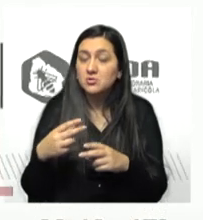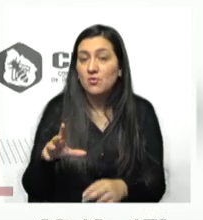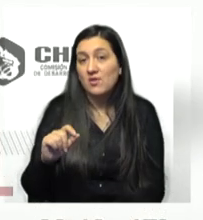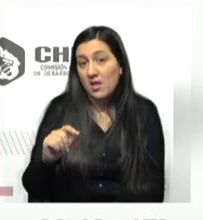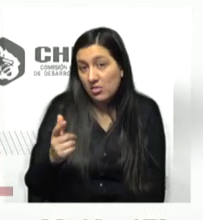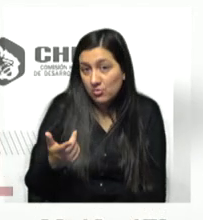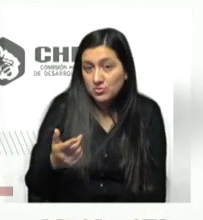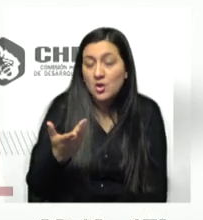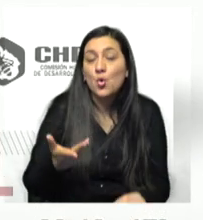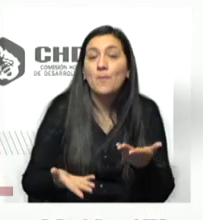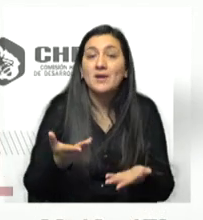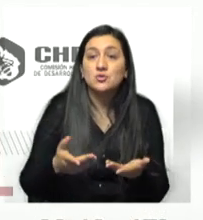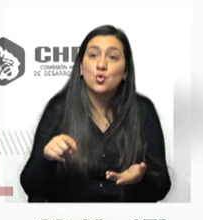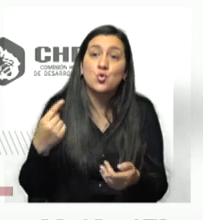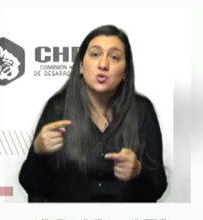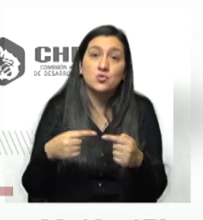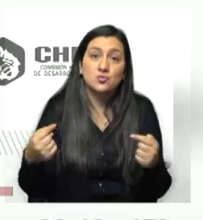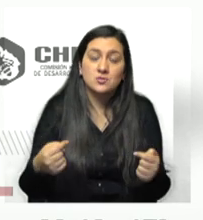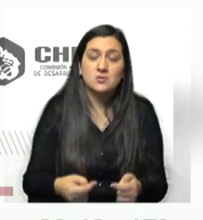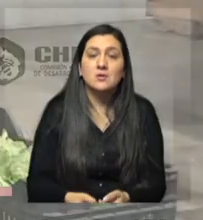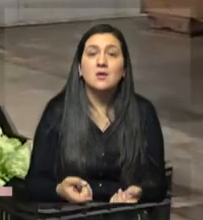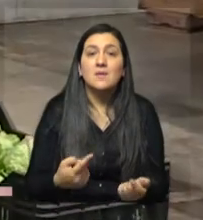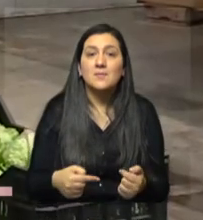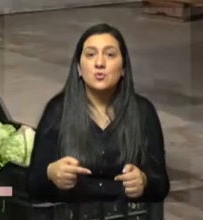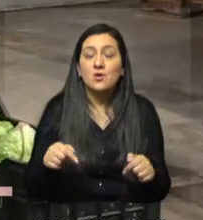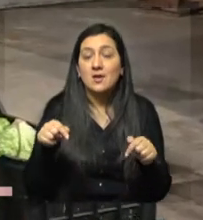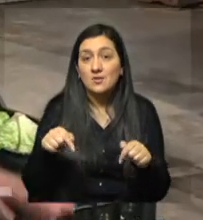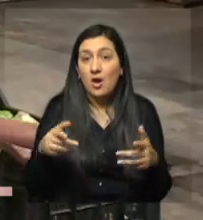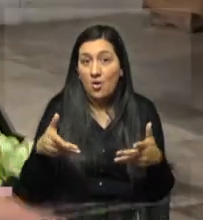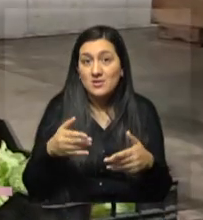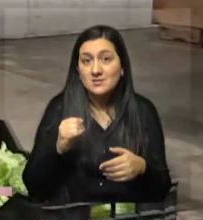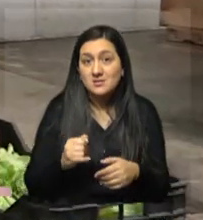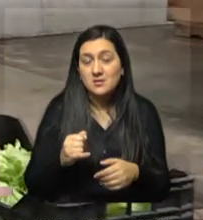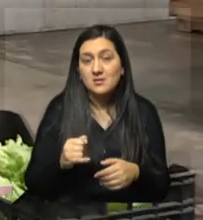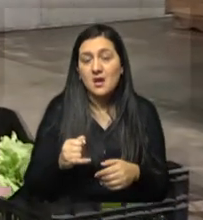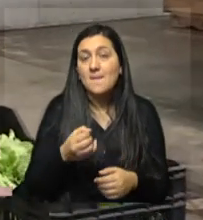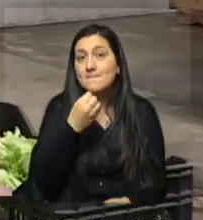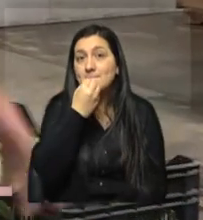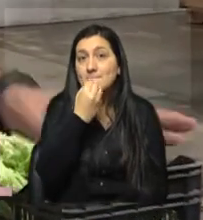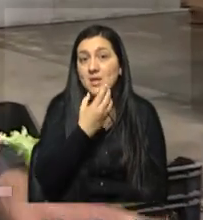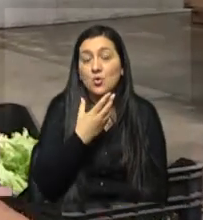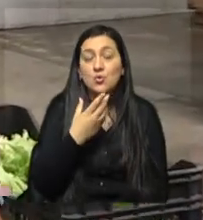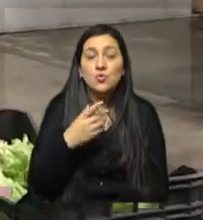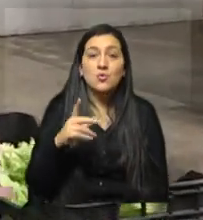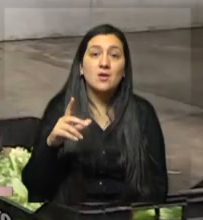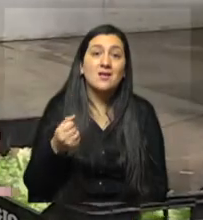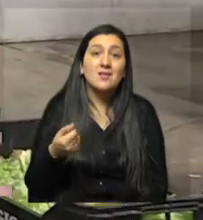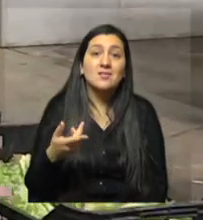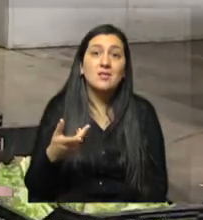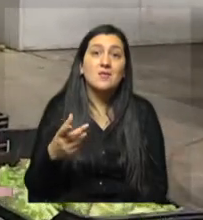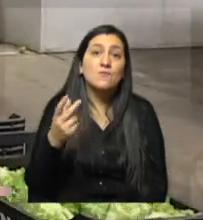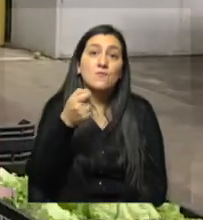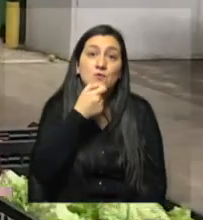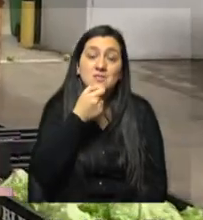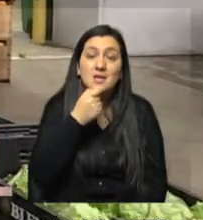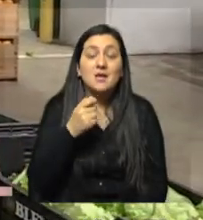baratos en comparación, digamos. Pero el hecho es que estamos con, ahora sí, con mucho mejor oferta de frutilla y seguramente algún precio un poquitito más